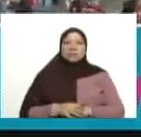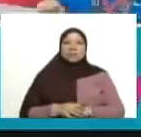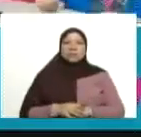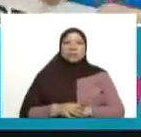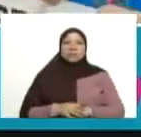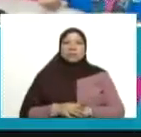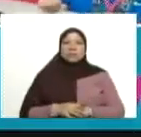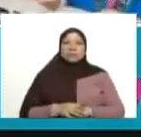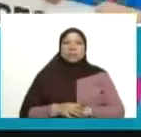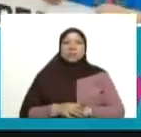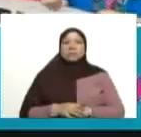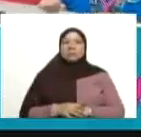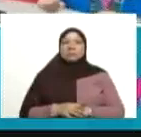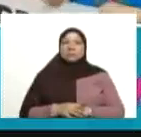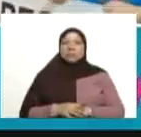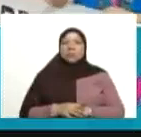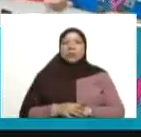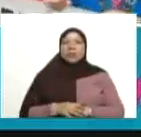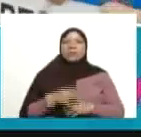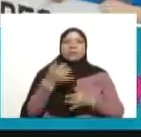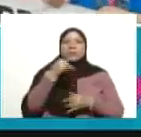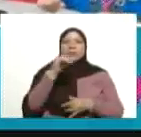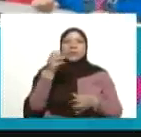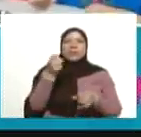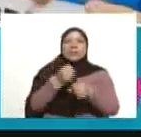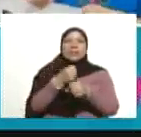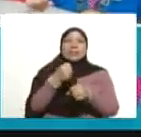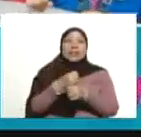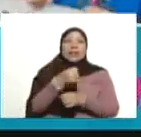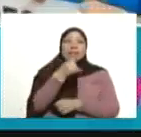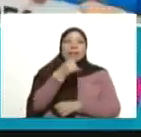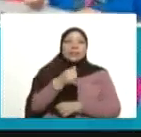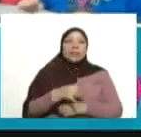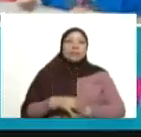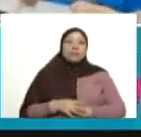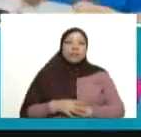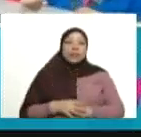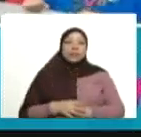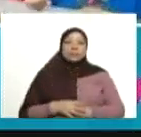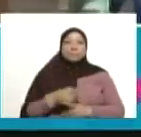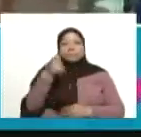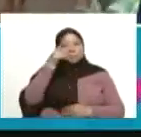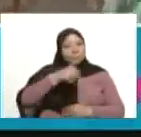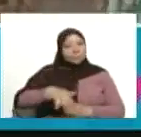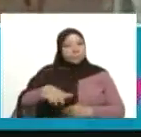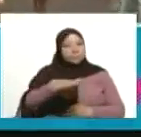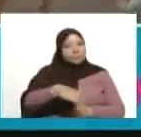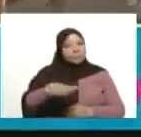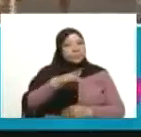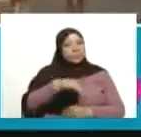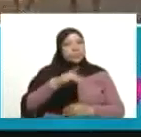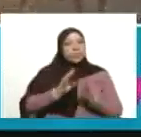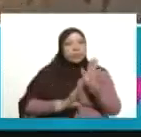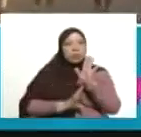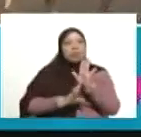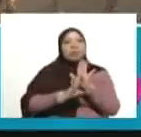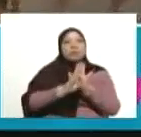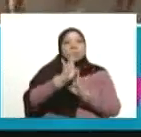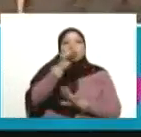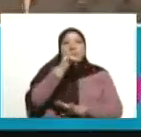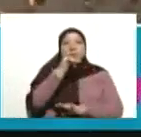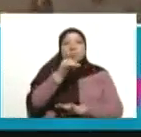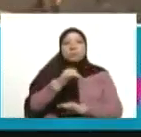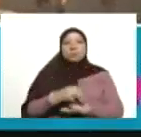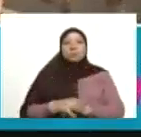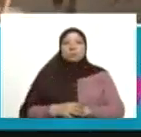qué? Porque estamos por el buen camino, estamos por el camino de los pueblos, estamos por el camino de aquel